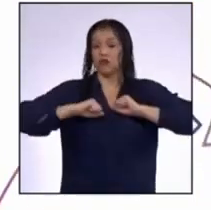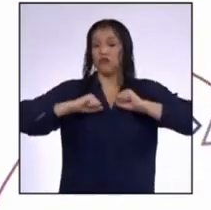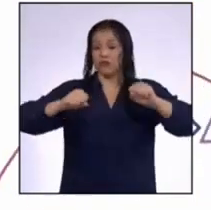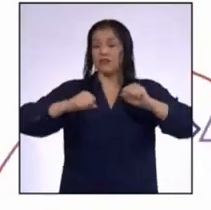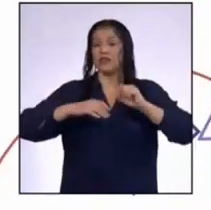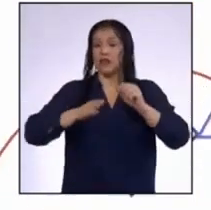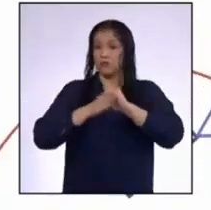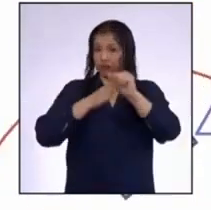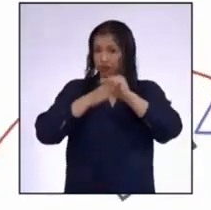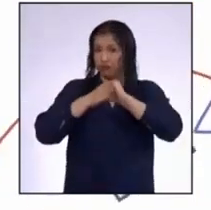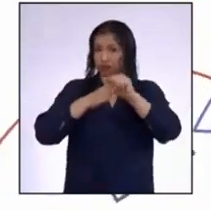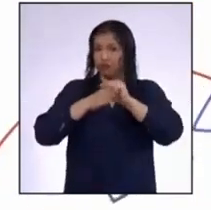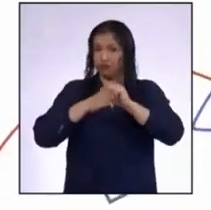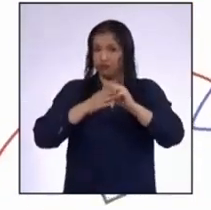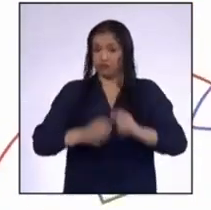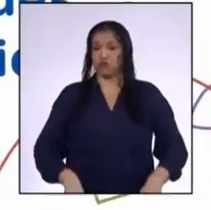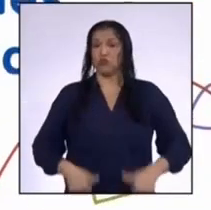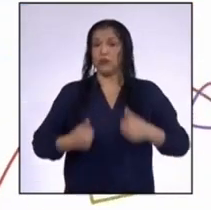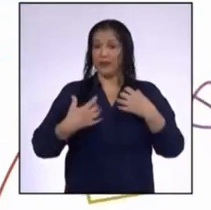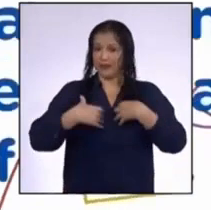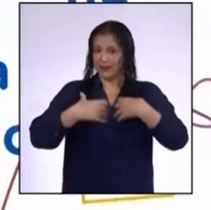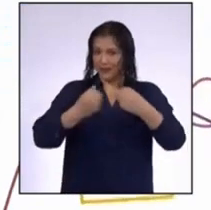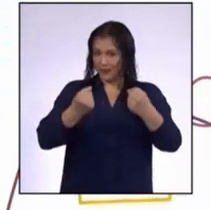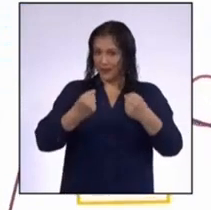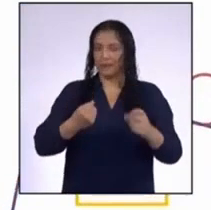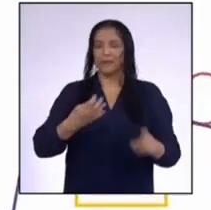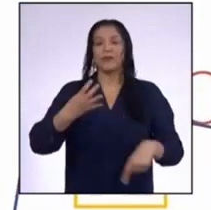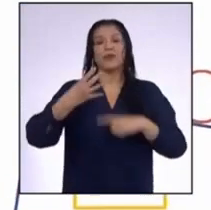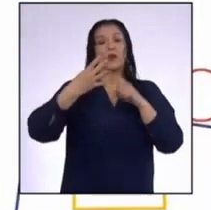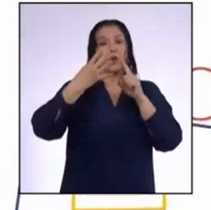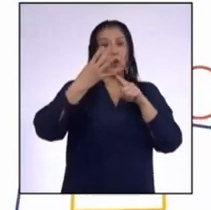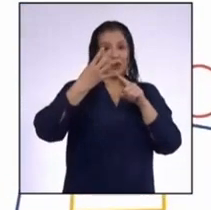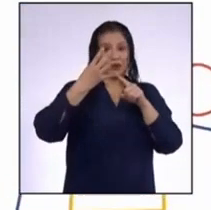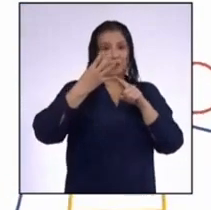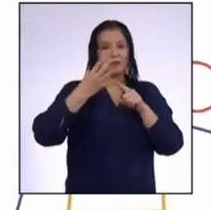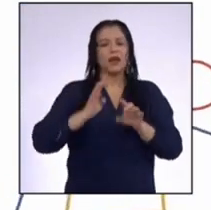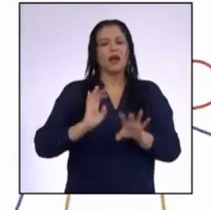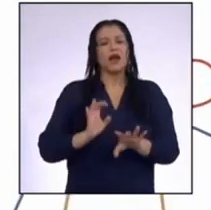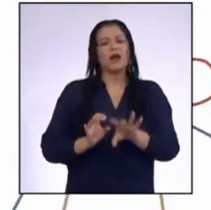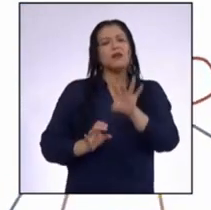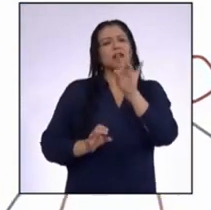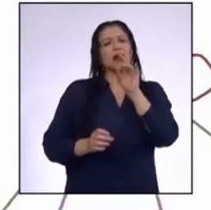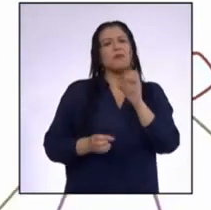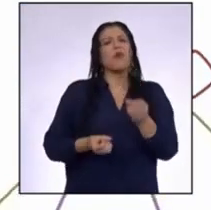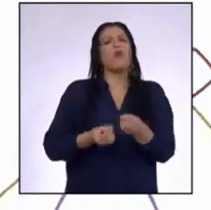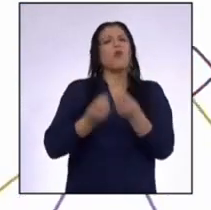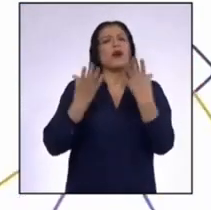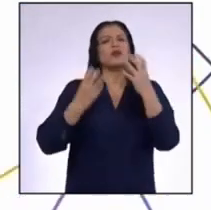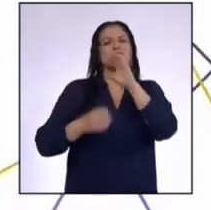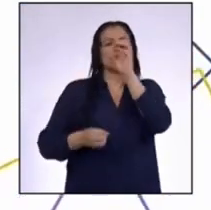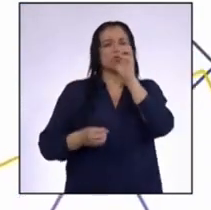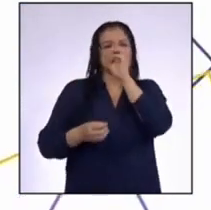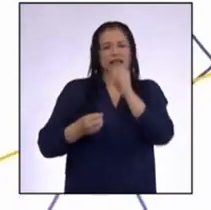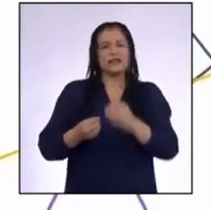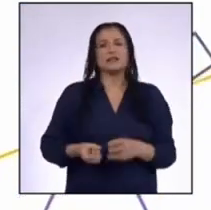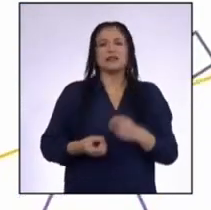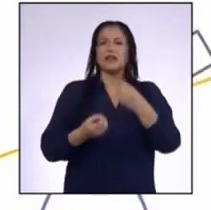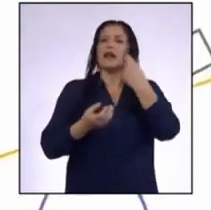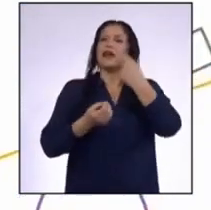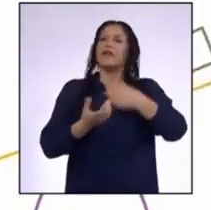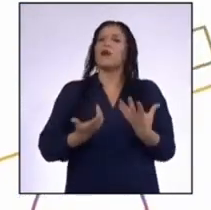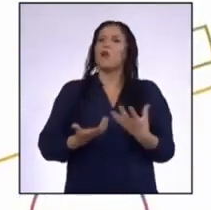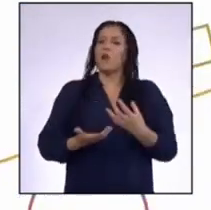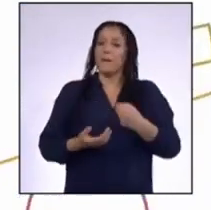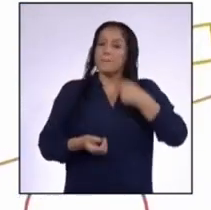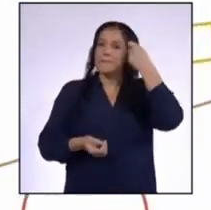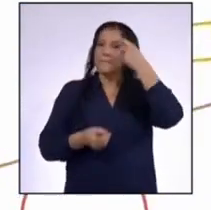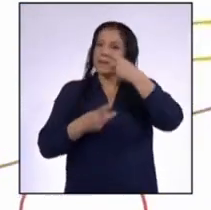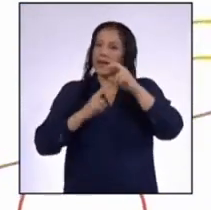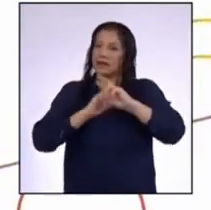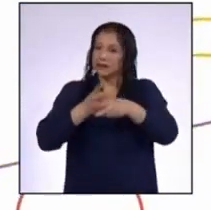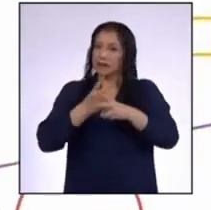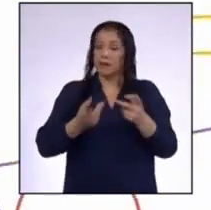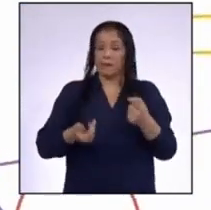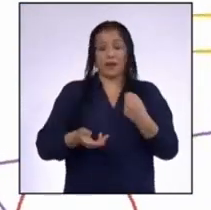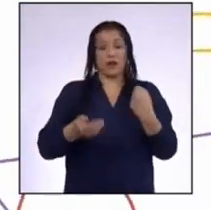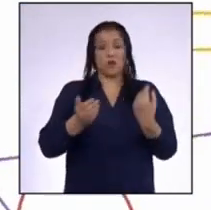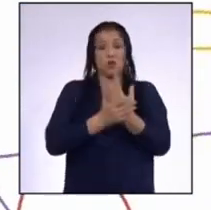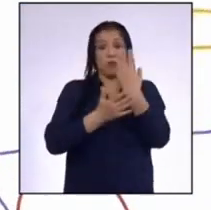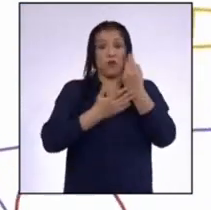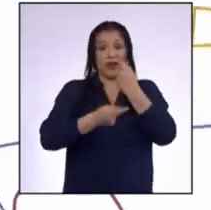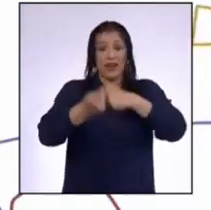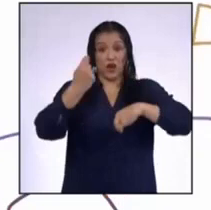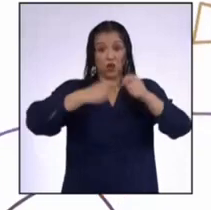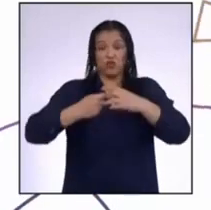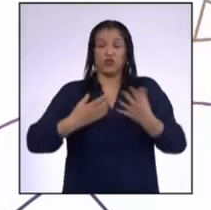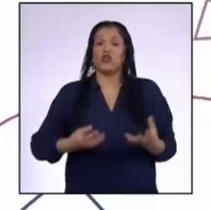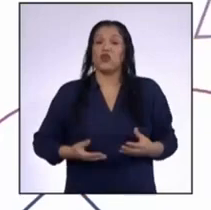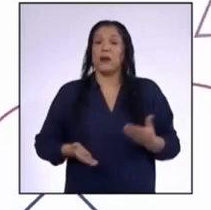para practicar una vida saludable. 4. Determinaremos el interés compuesto a partir de un crédito para generar un negocio que